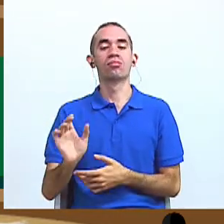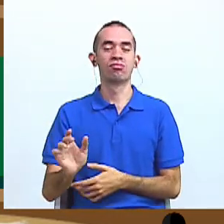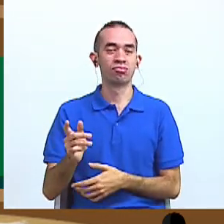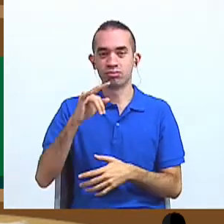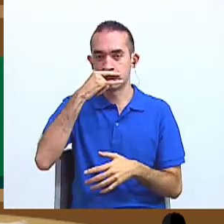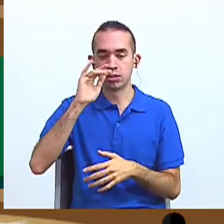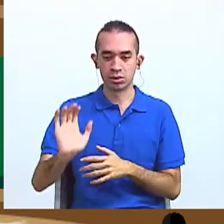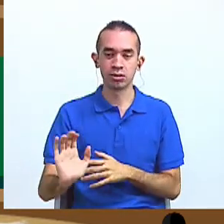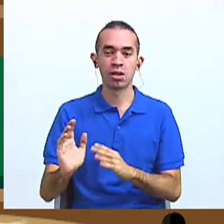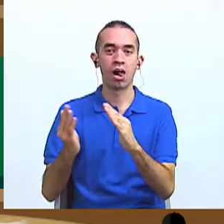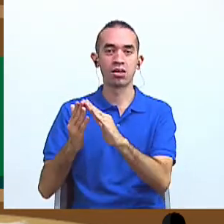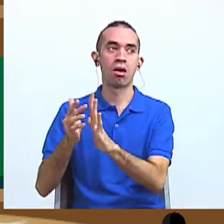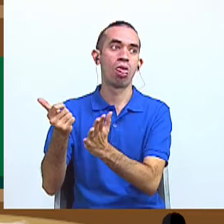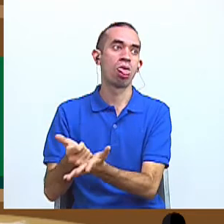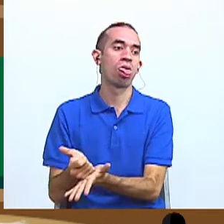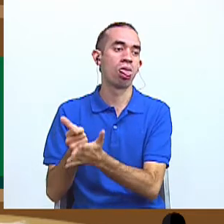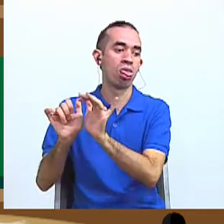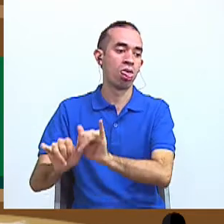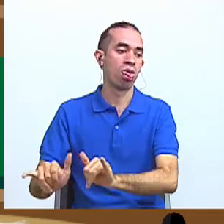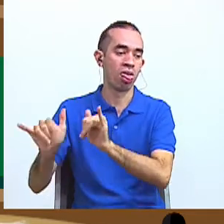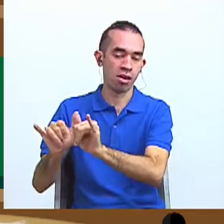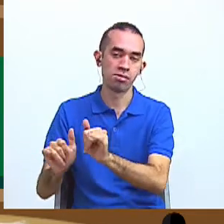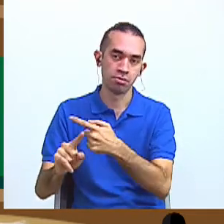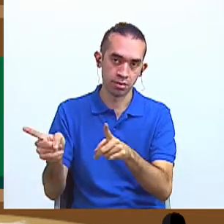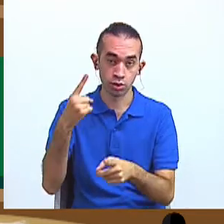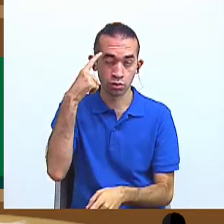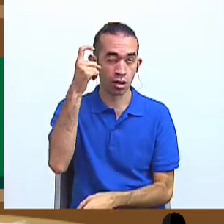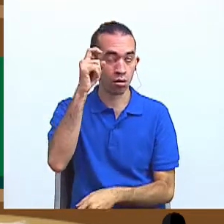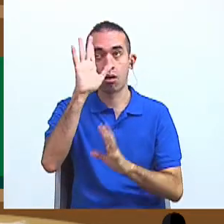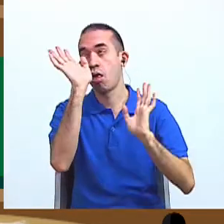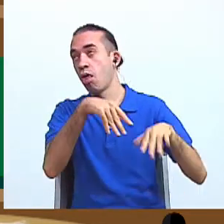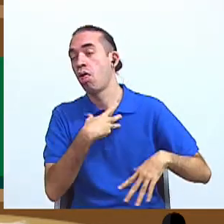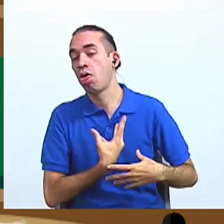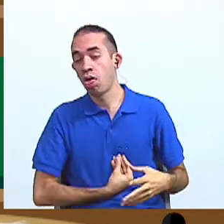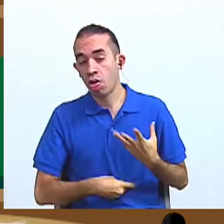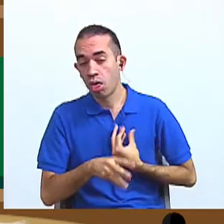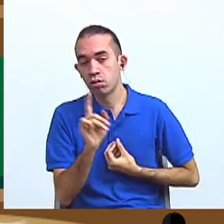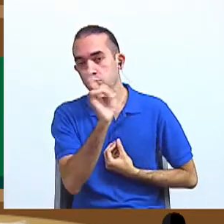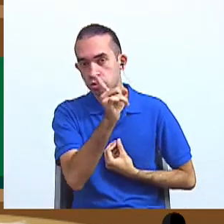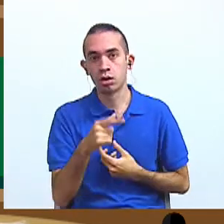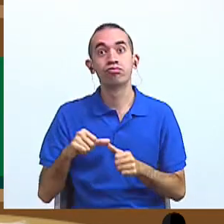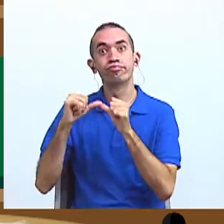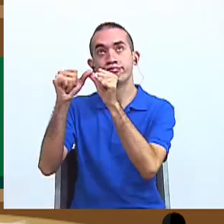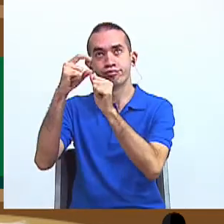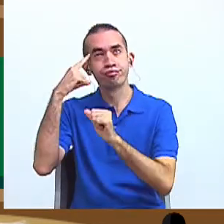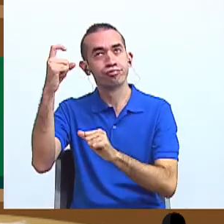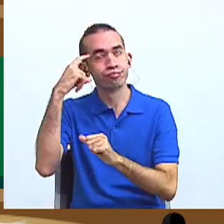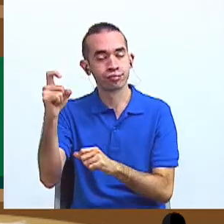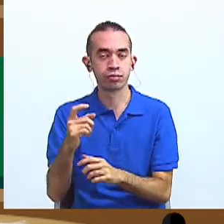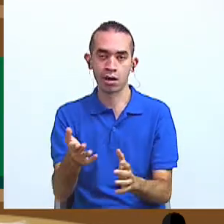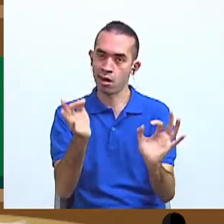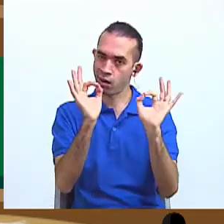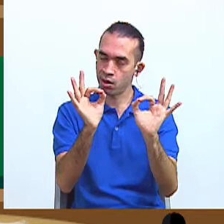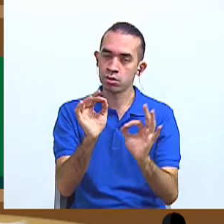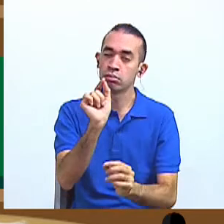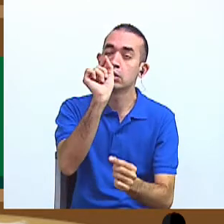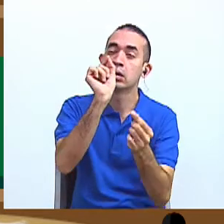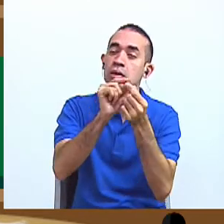recluido en una casa, pero aún así no abandonar sus sueños. Cierto, muy buena observación. Solo un